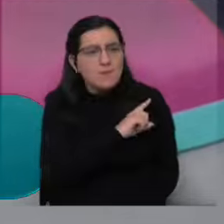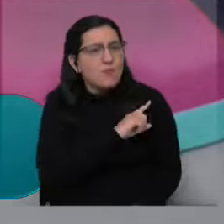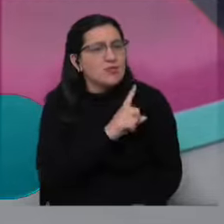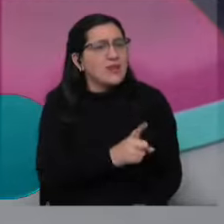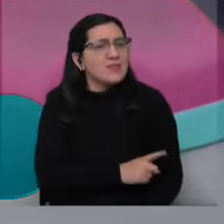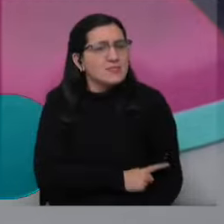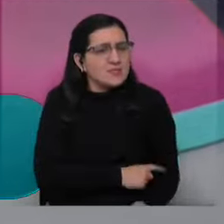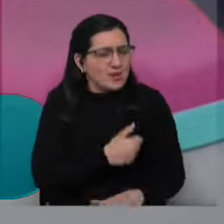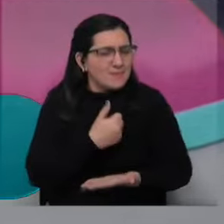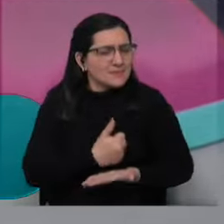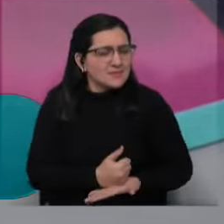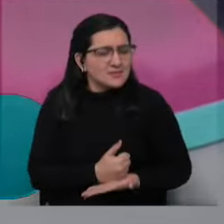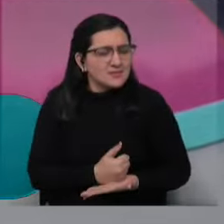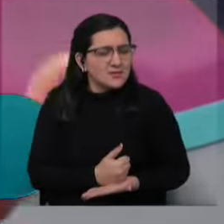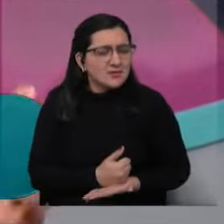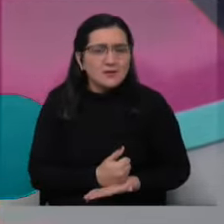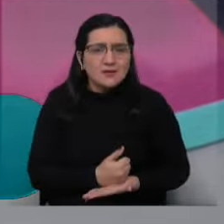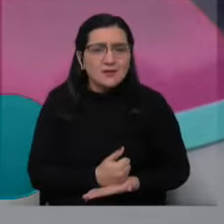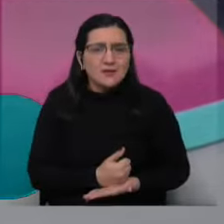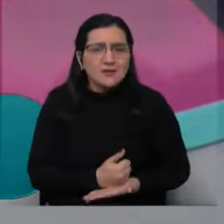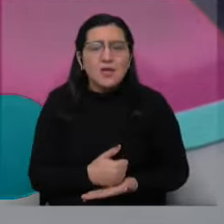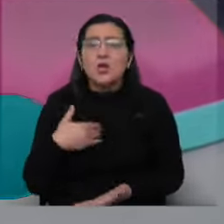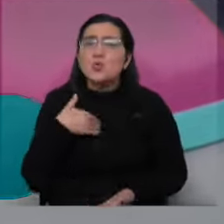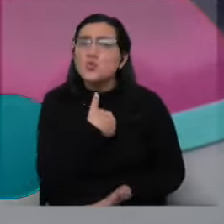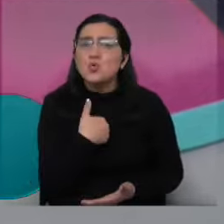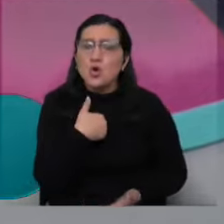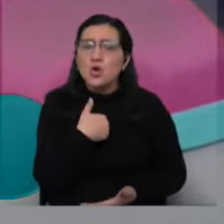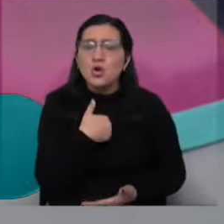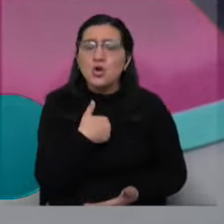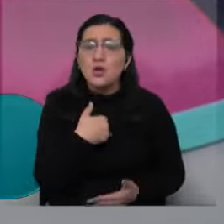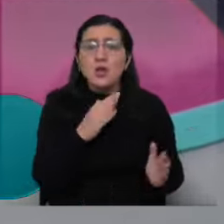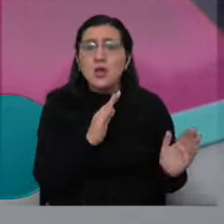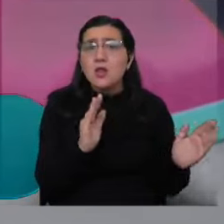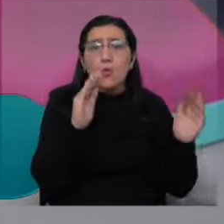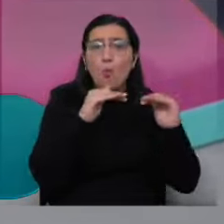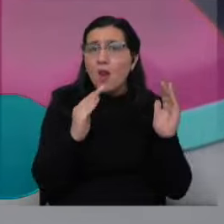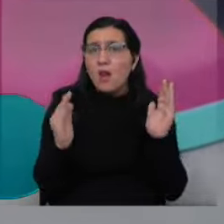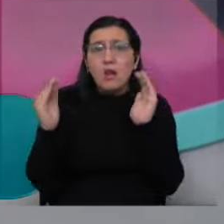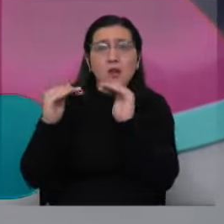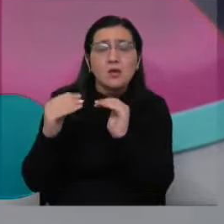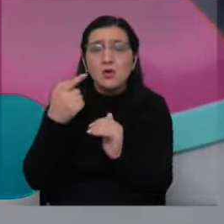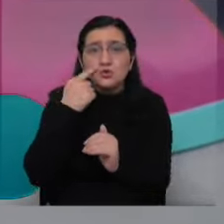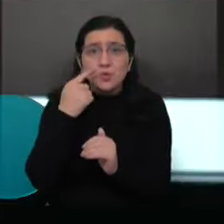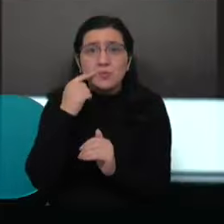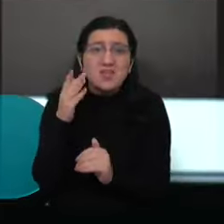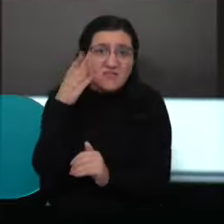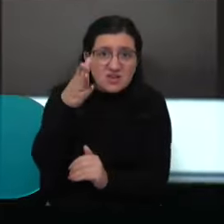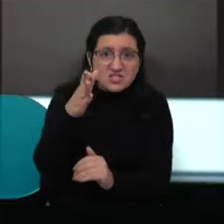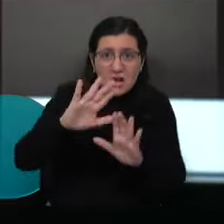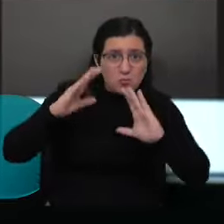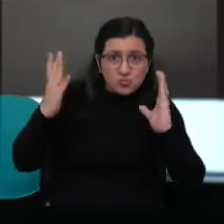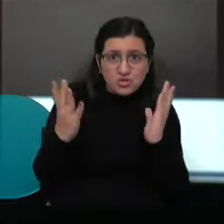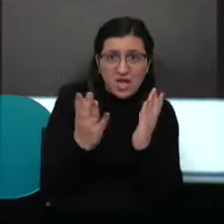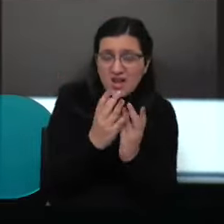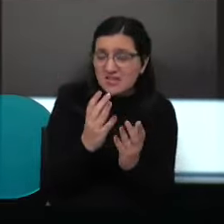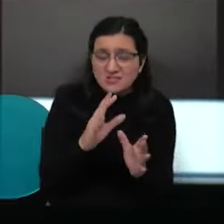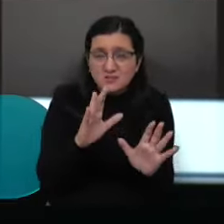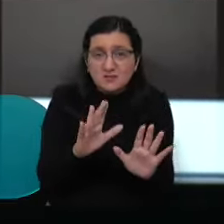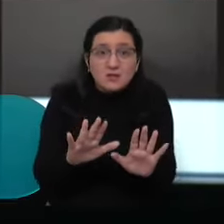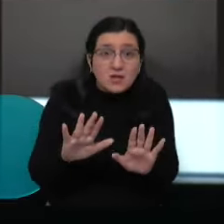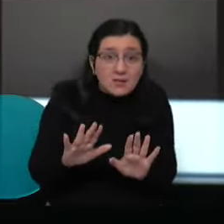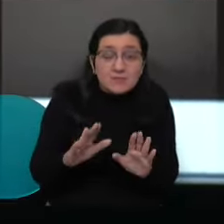de la presencia sino en un rol igual que vayan a los mundiales este que a veces hay grandes periodistas que este que que no